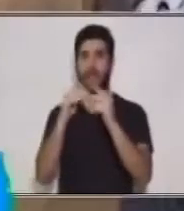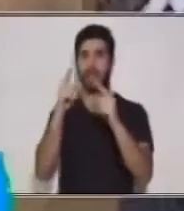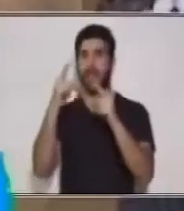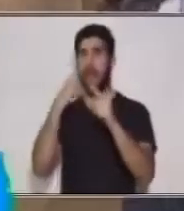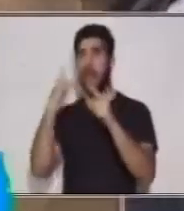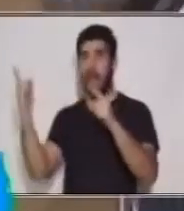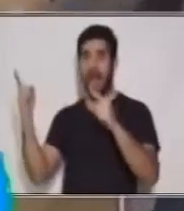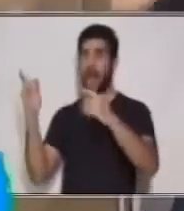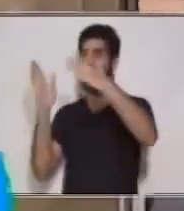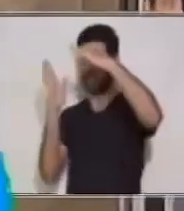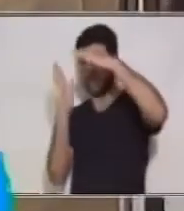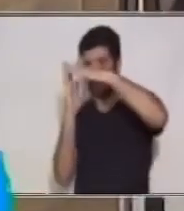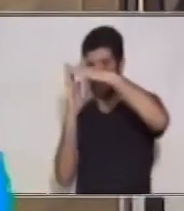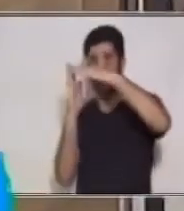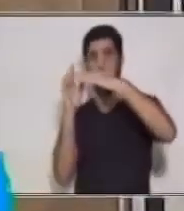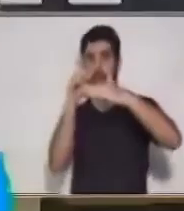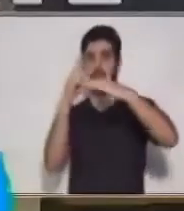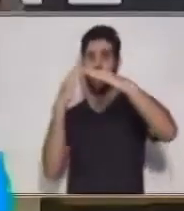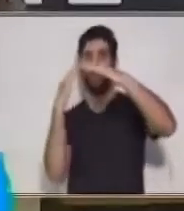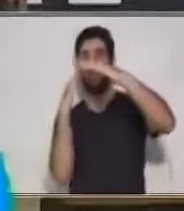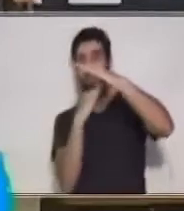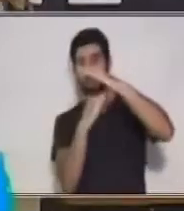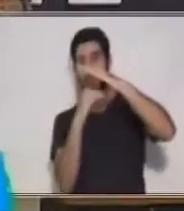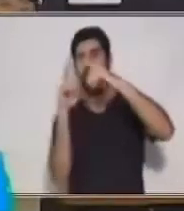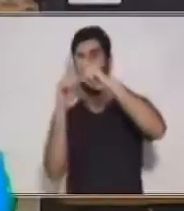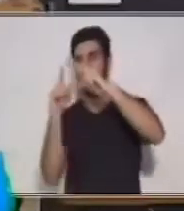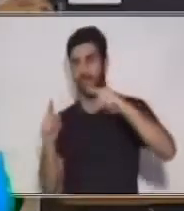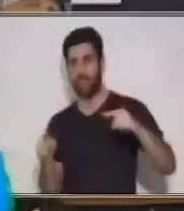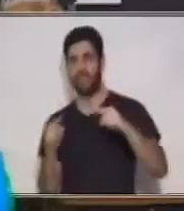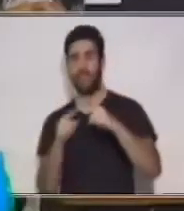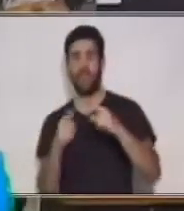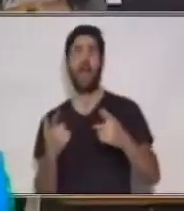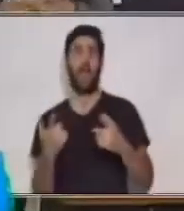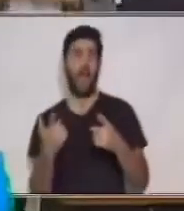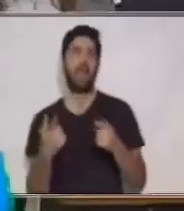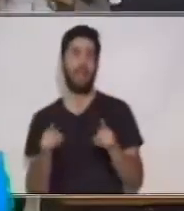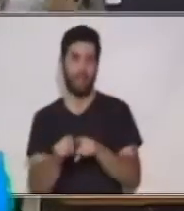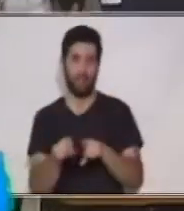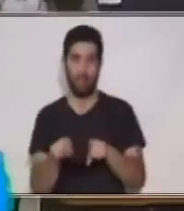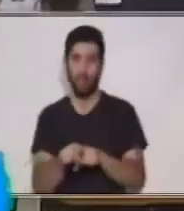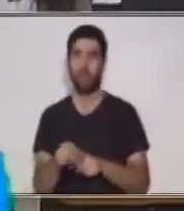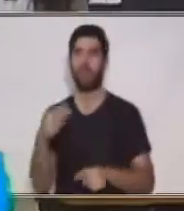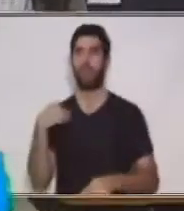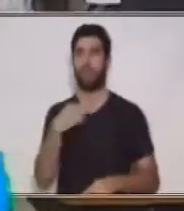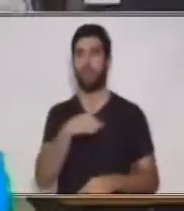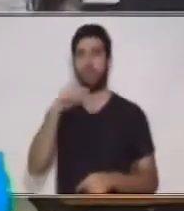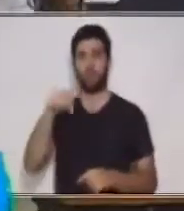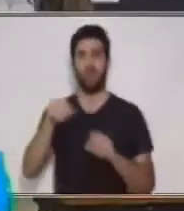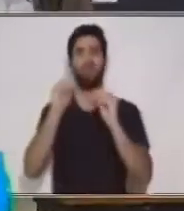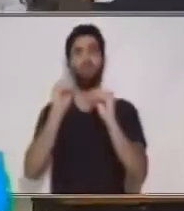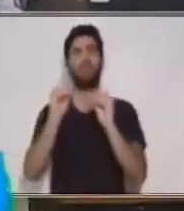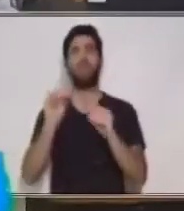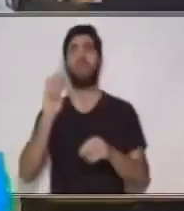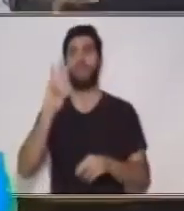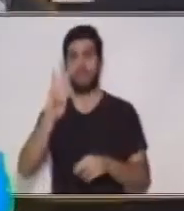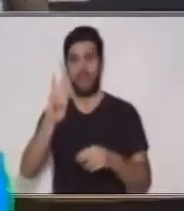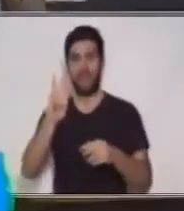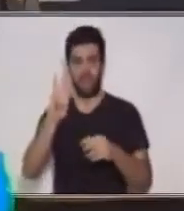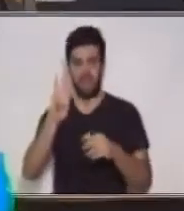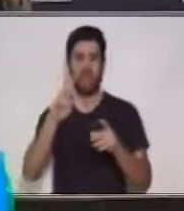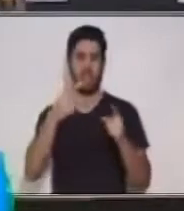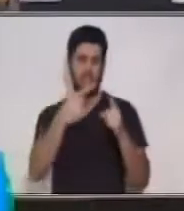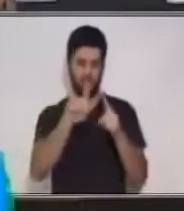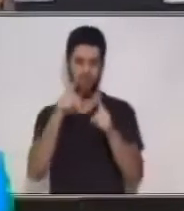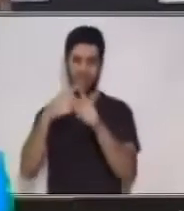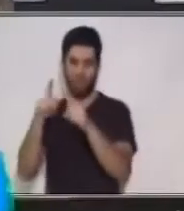brazo, podrás crear un triángulo. Entonces, hoy aprenderemos los 3 tipos de triángulo que hay. Hay muchos más, pero vamos